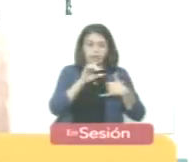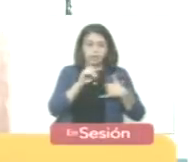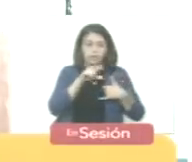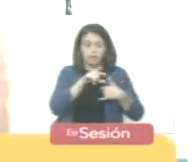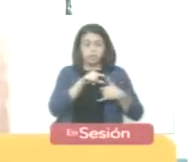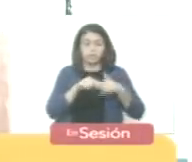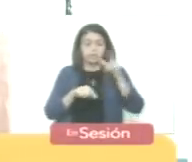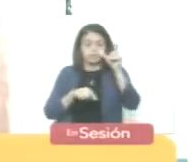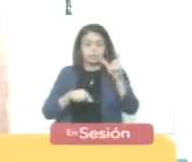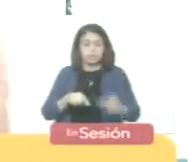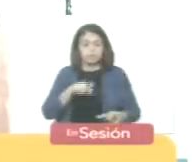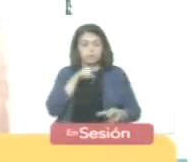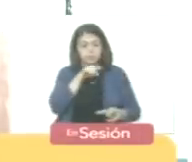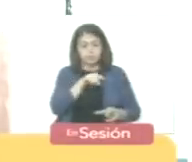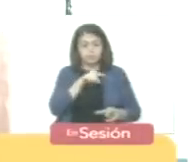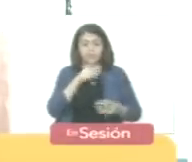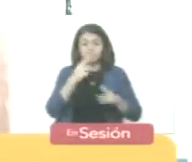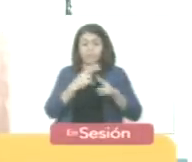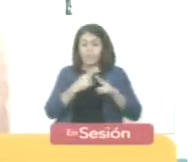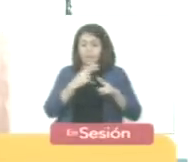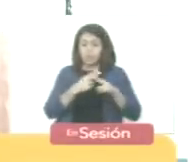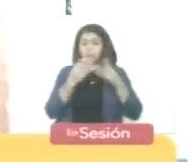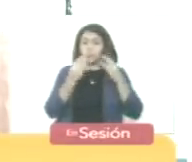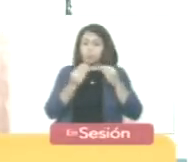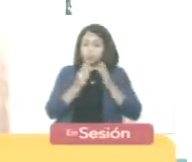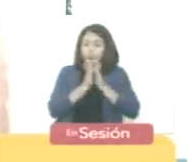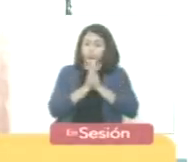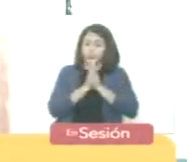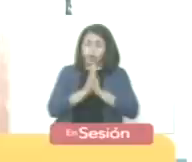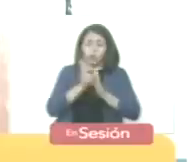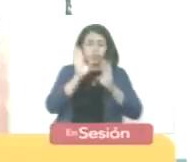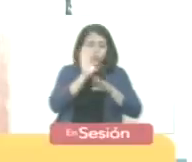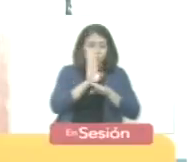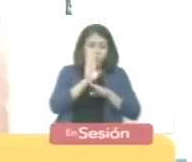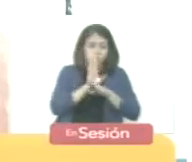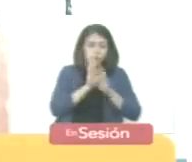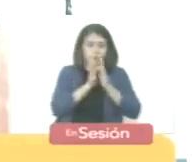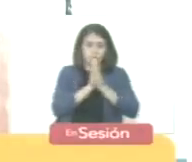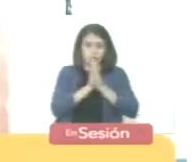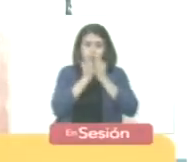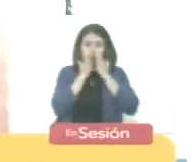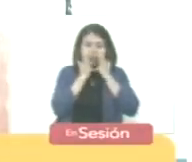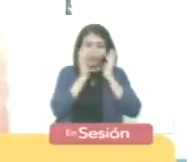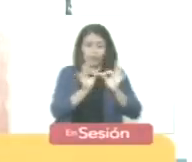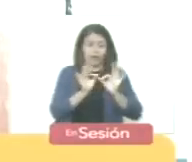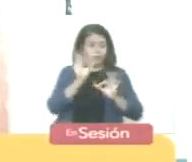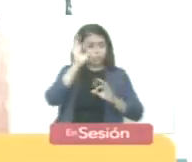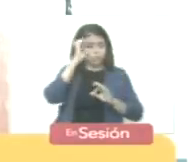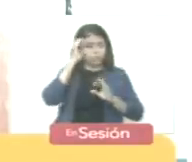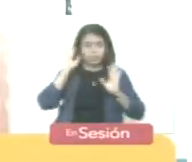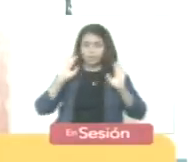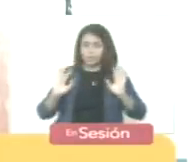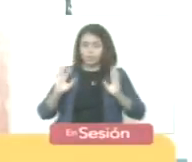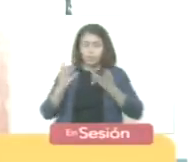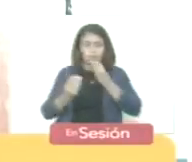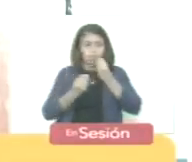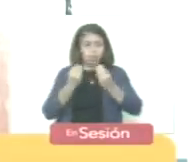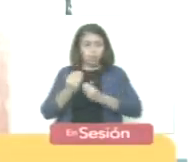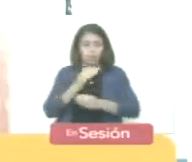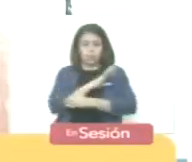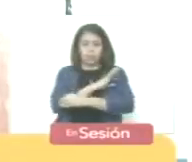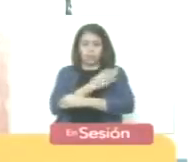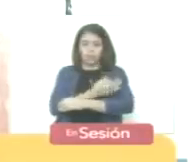Darío, te estás exponiendo mucho, tienes que cuidarte, Darío, porque no sabemos aún la magnitud de lo que nos